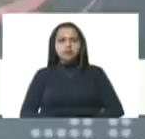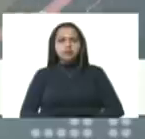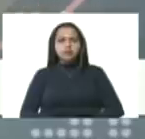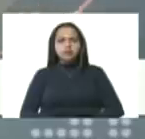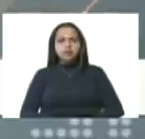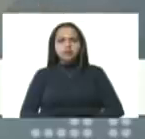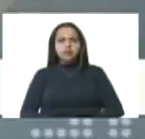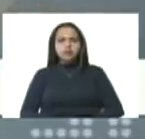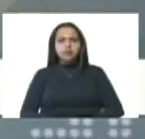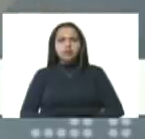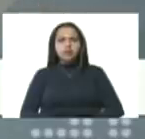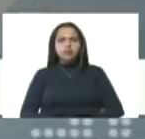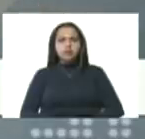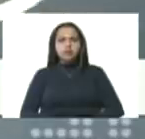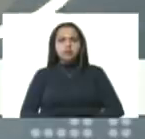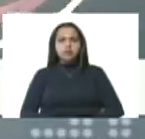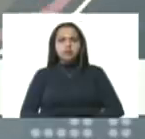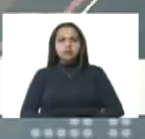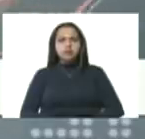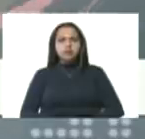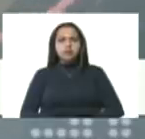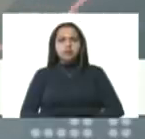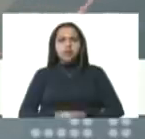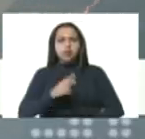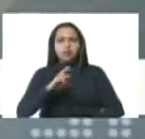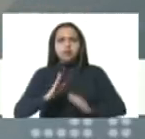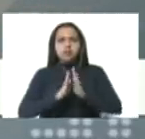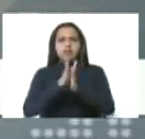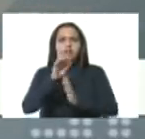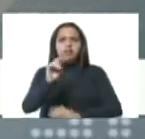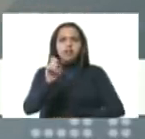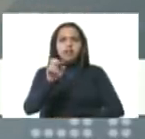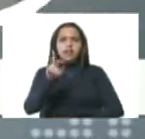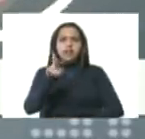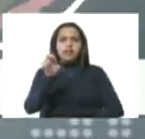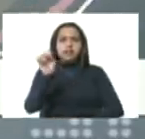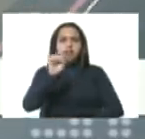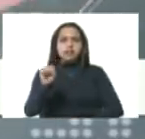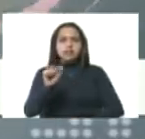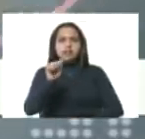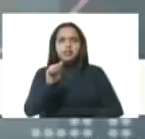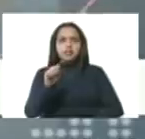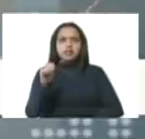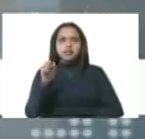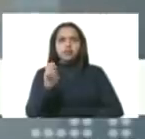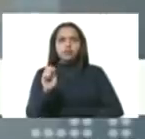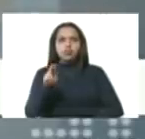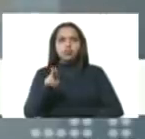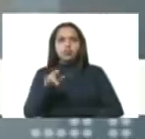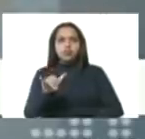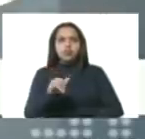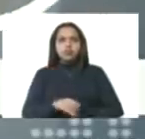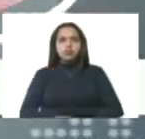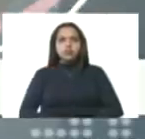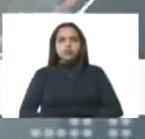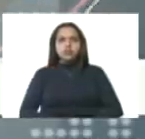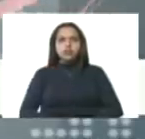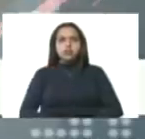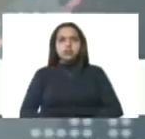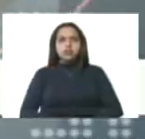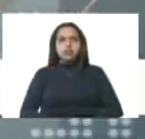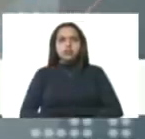de Baruta, 2 en Santa Teresa de Tuy, 3 residentes del Distrito Capital que laboran